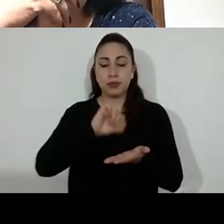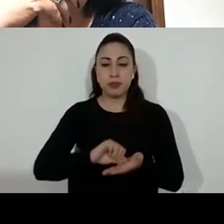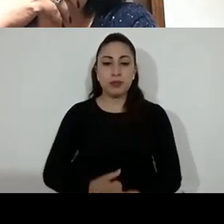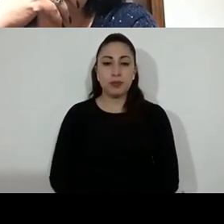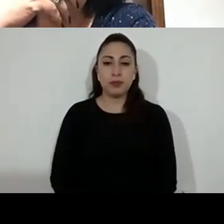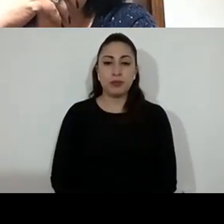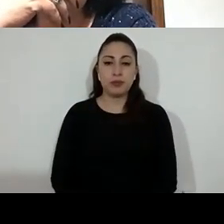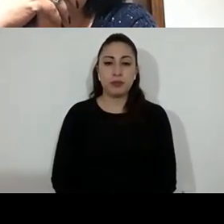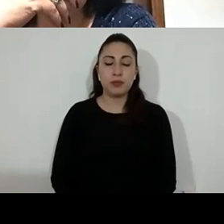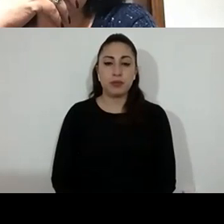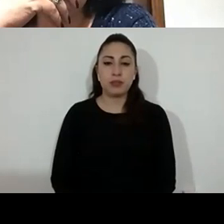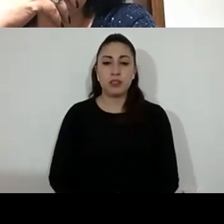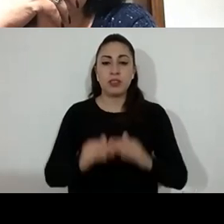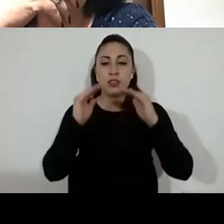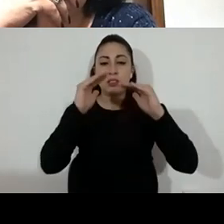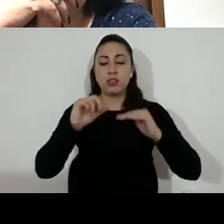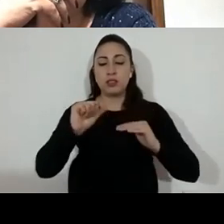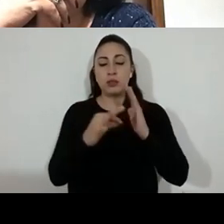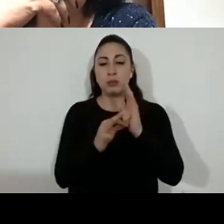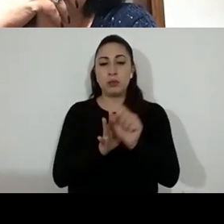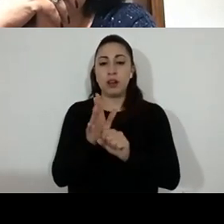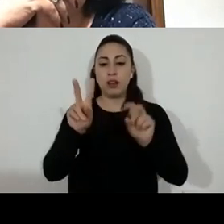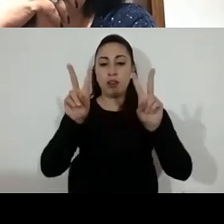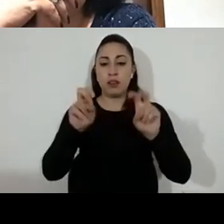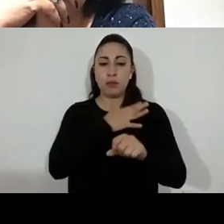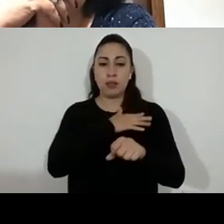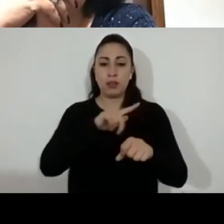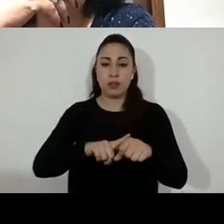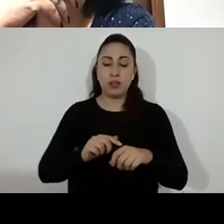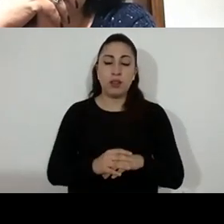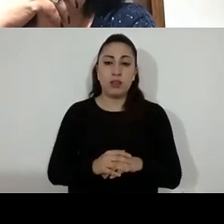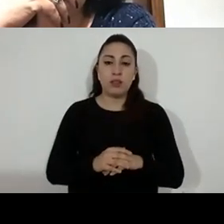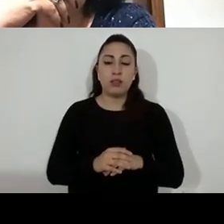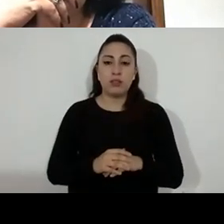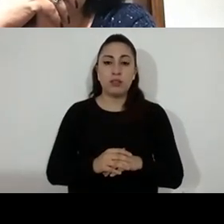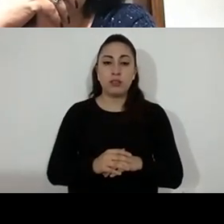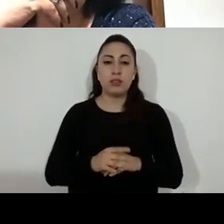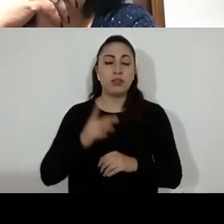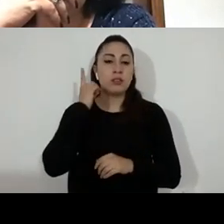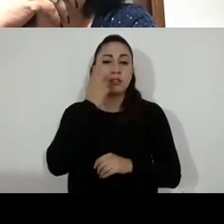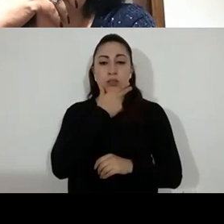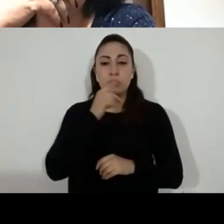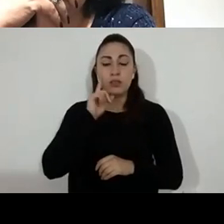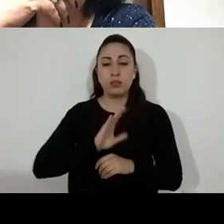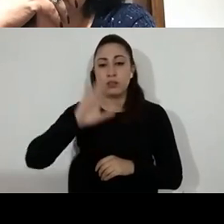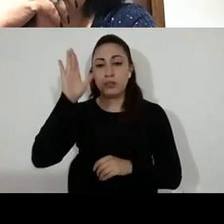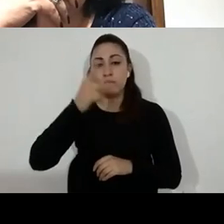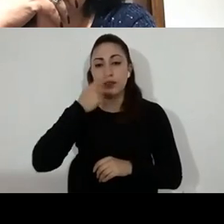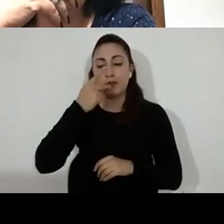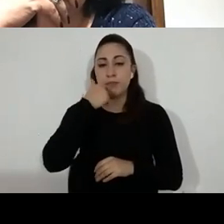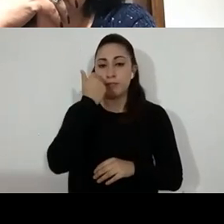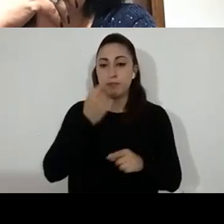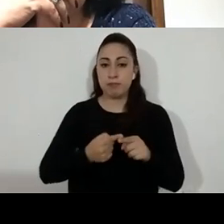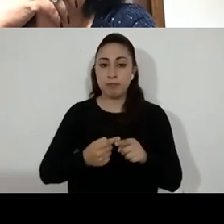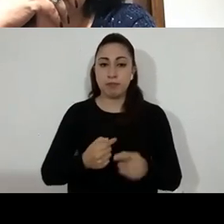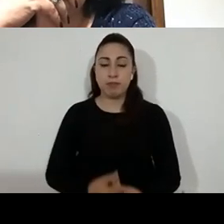El siguiente punto del orden del día son los asuntos generales. ¿Alguna diputada o diputado desean listar algún asunto en general?